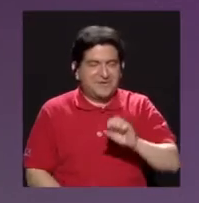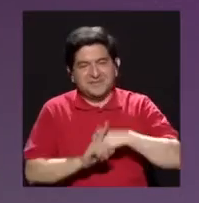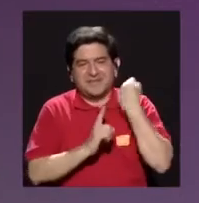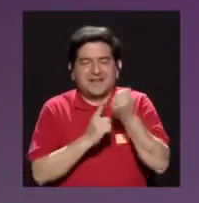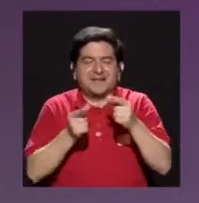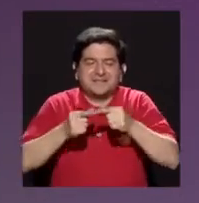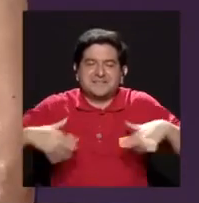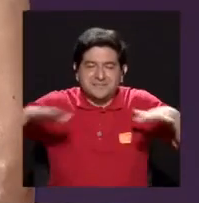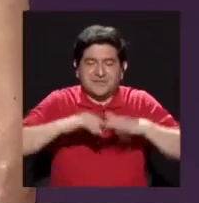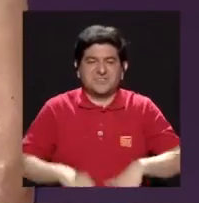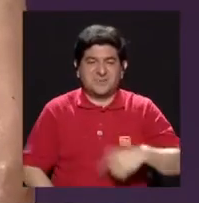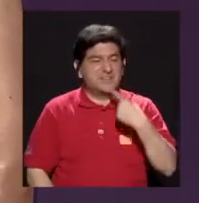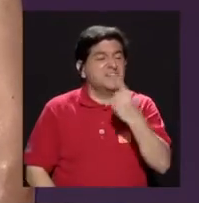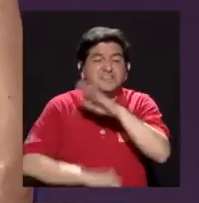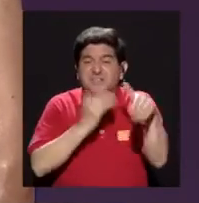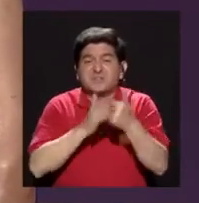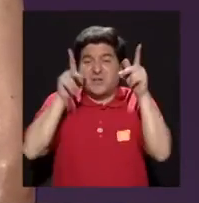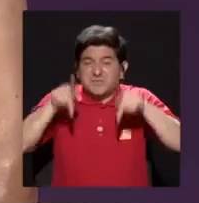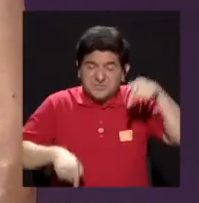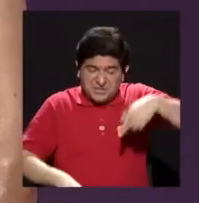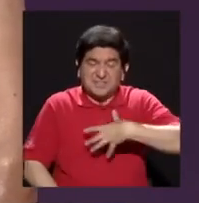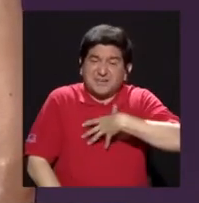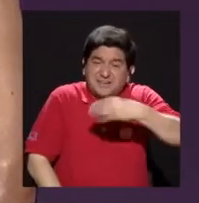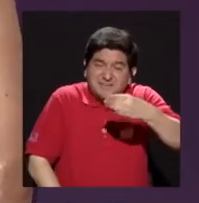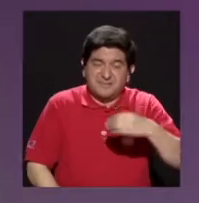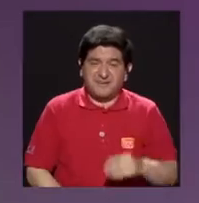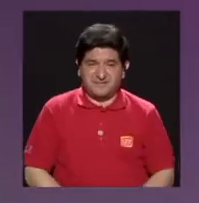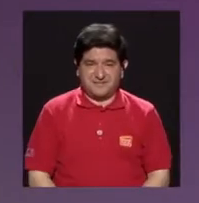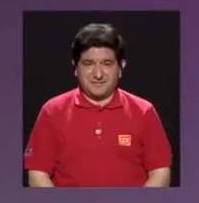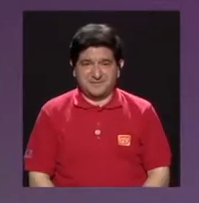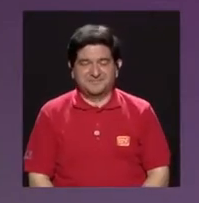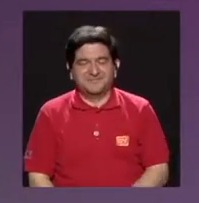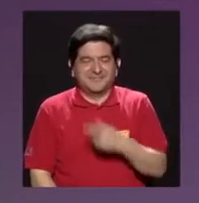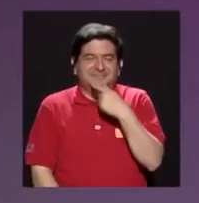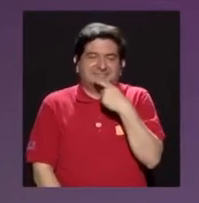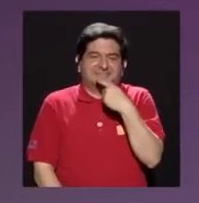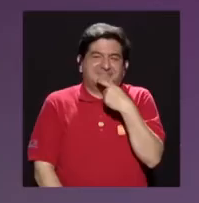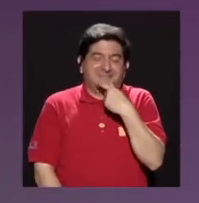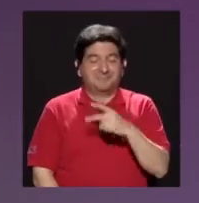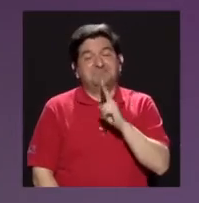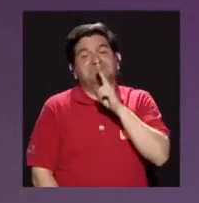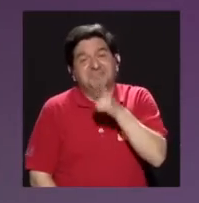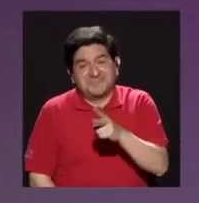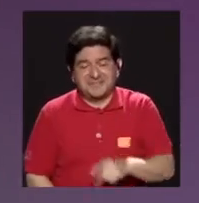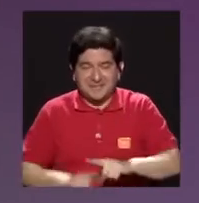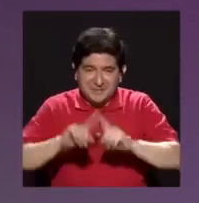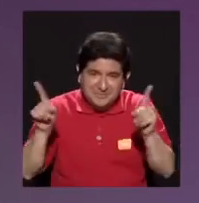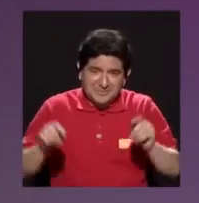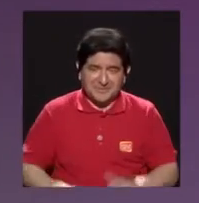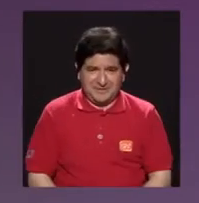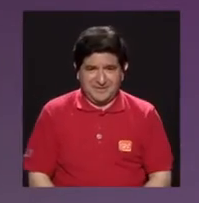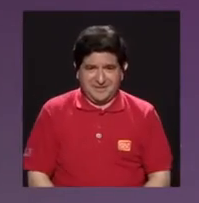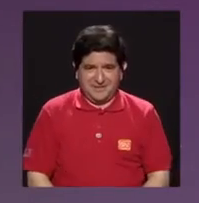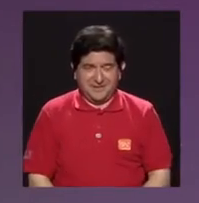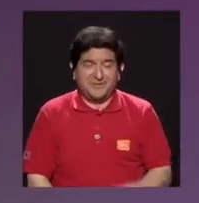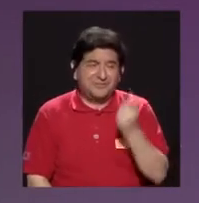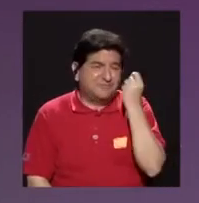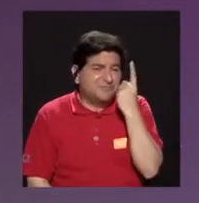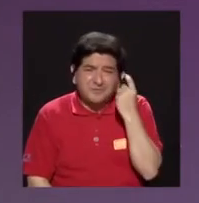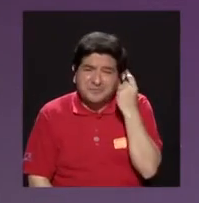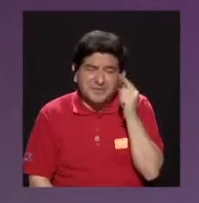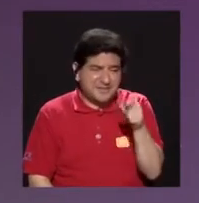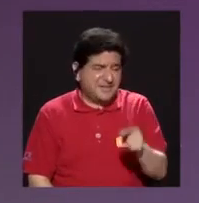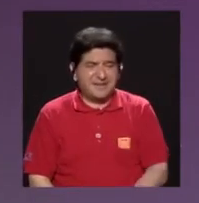geografía... Aquí todos somos blancos, ¿verdad? Bueno, pero exacto, de cierta persona. personas, pero se entiende que